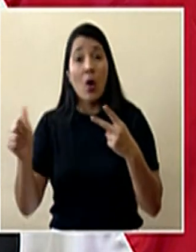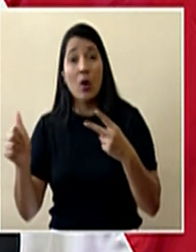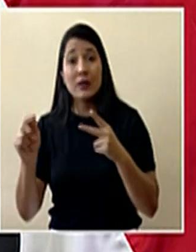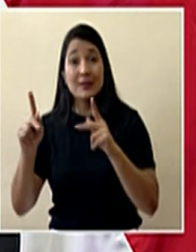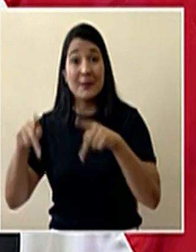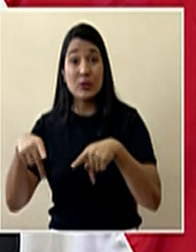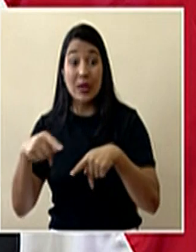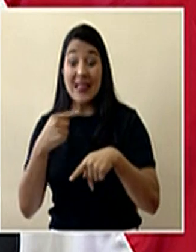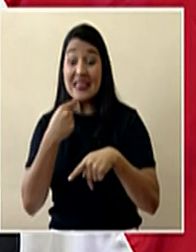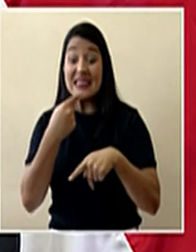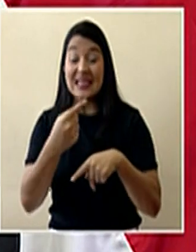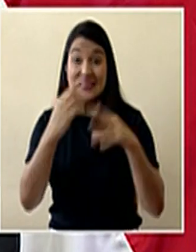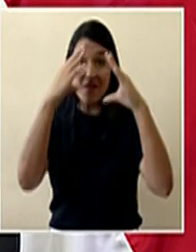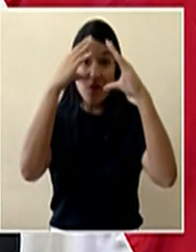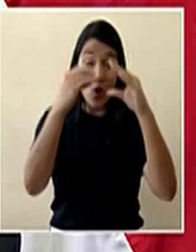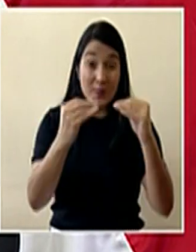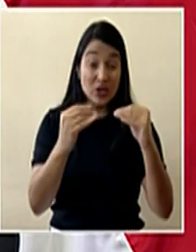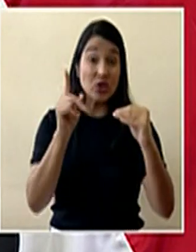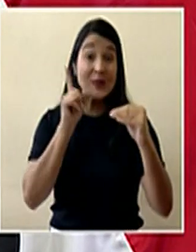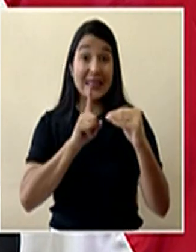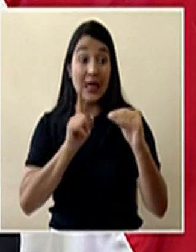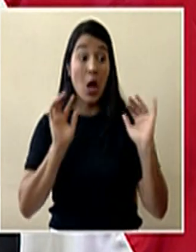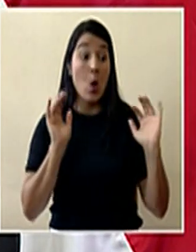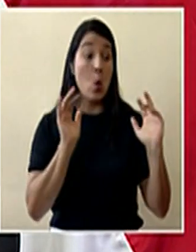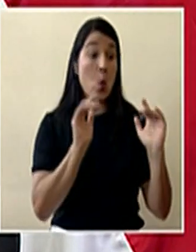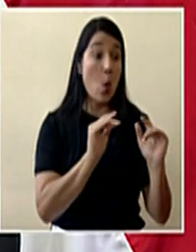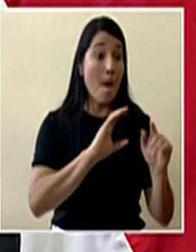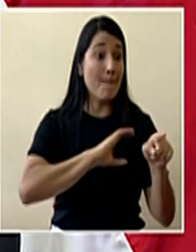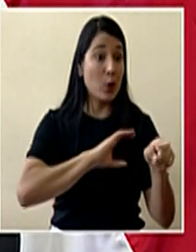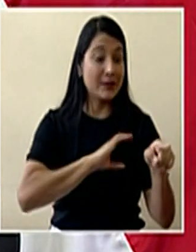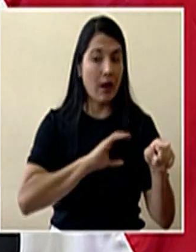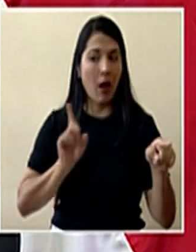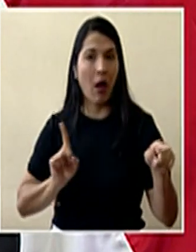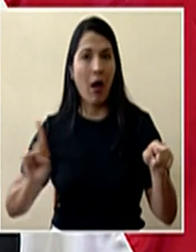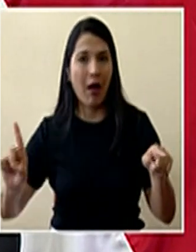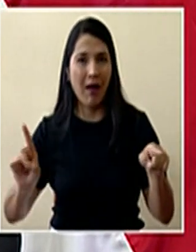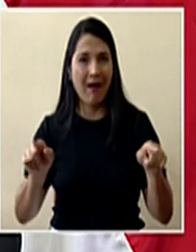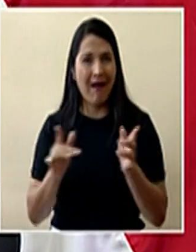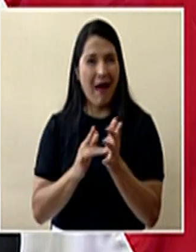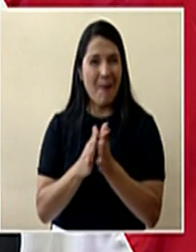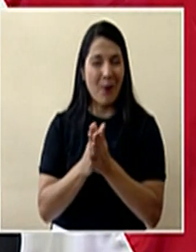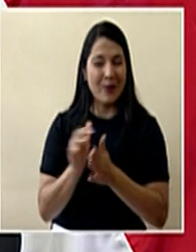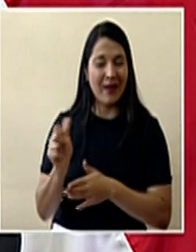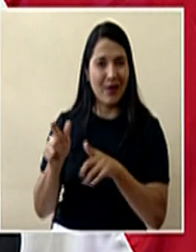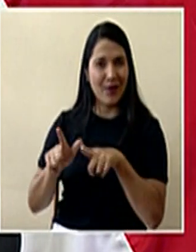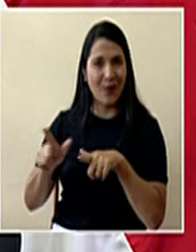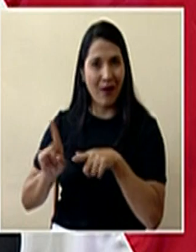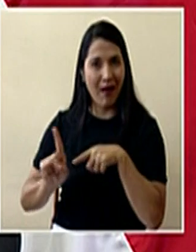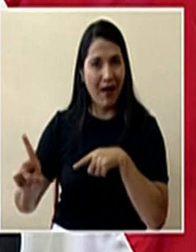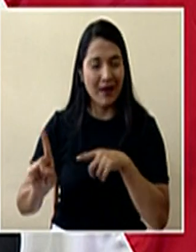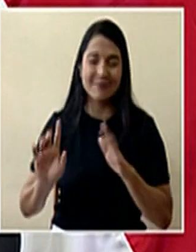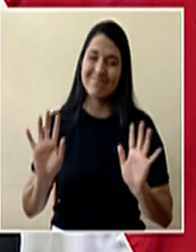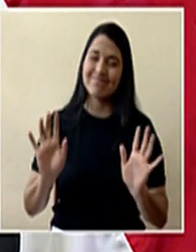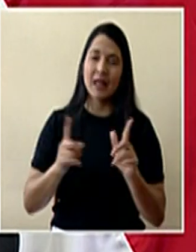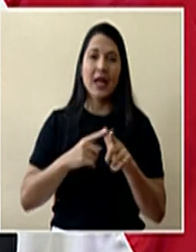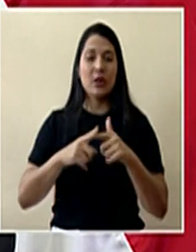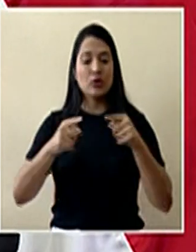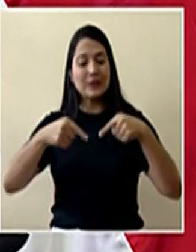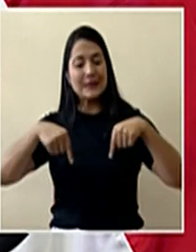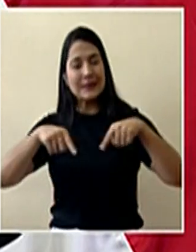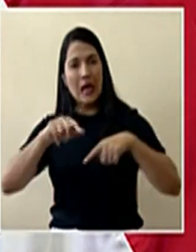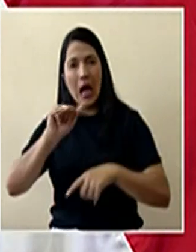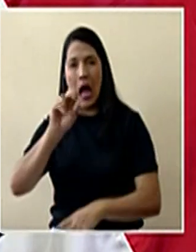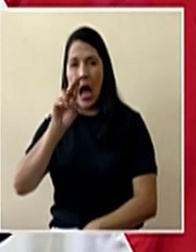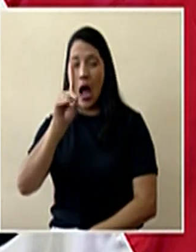controles policiales y más bien distraer el recurso. Entonces, si usted circula un audio anónimo, realmente no tiene mucha validez.